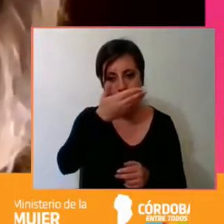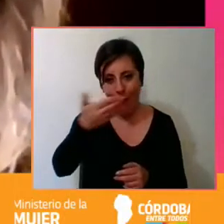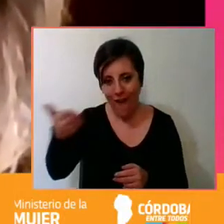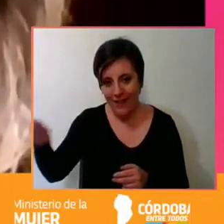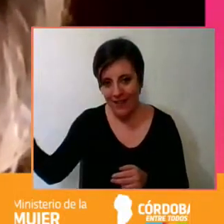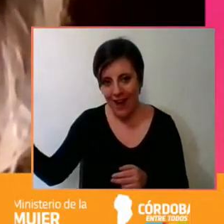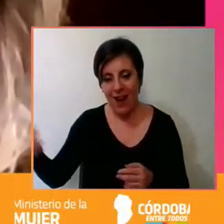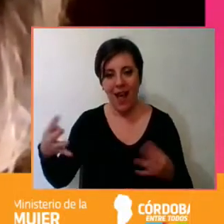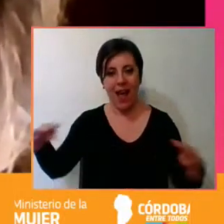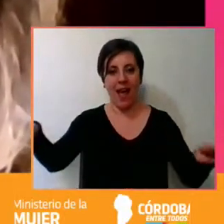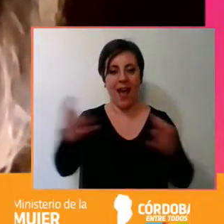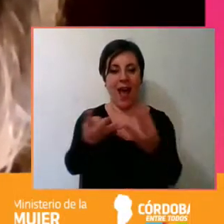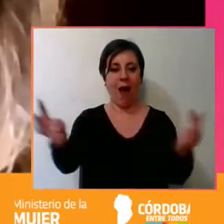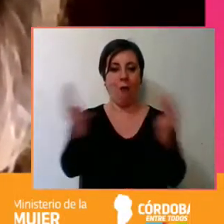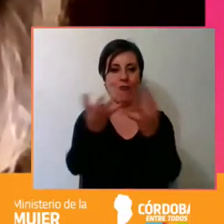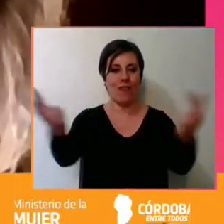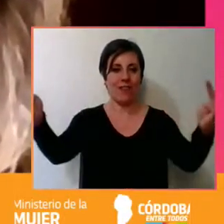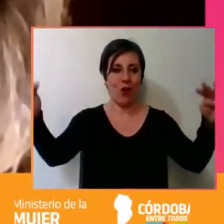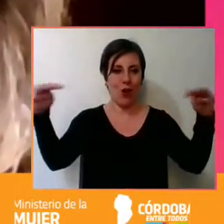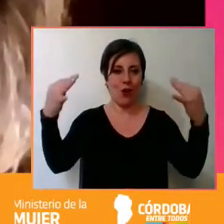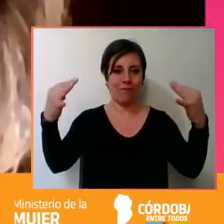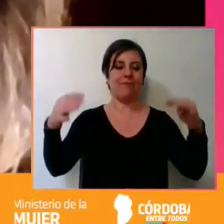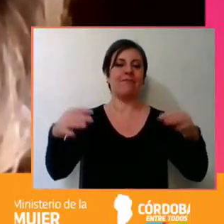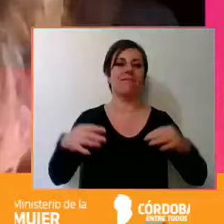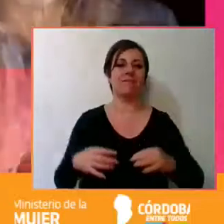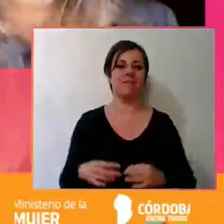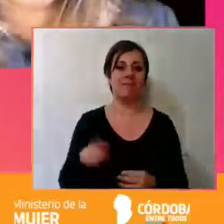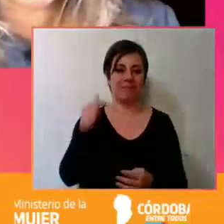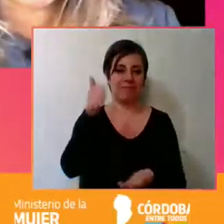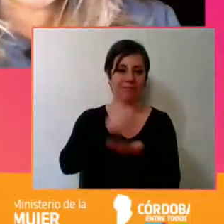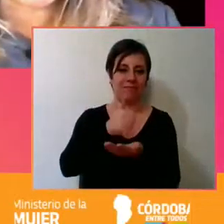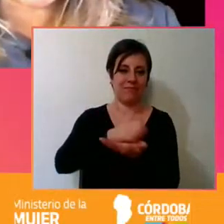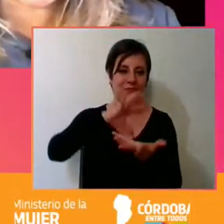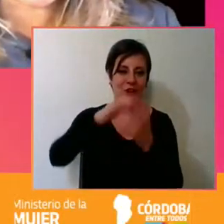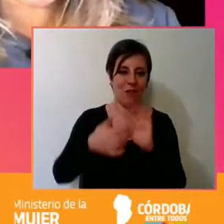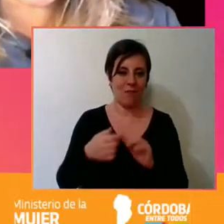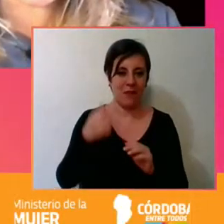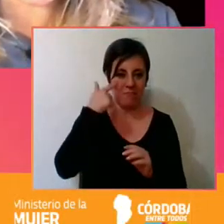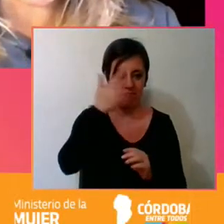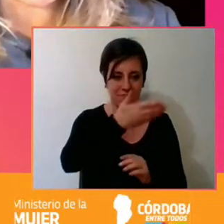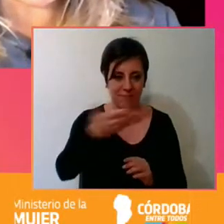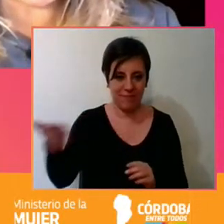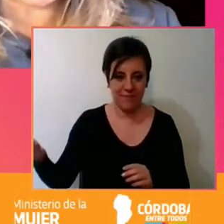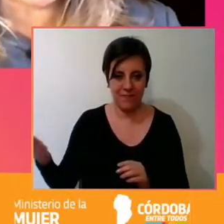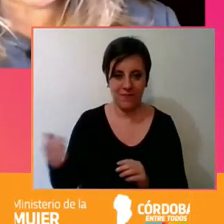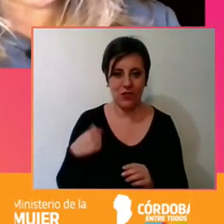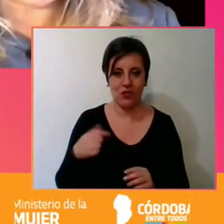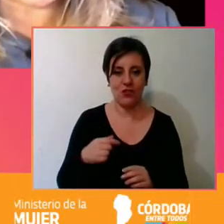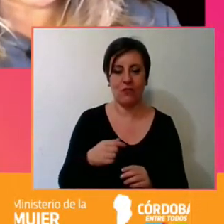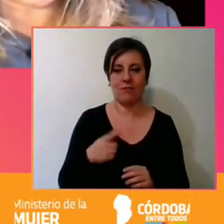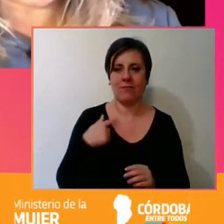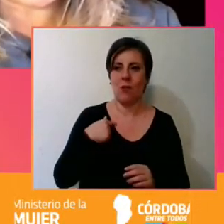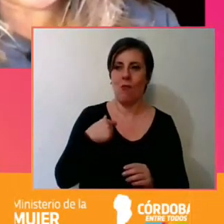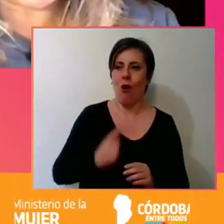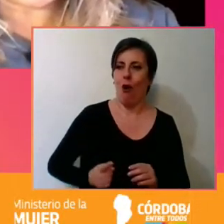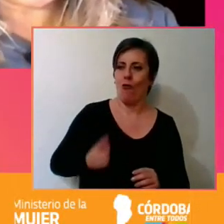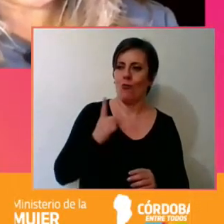auditorio para que estés de alguna manera presente aquí. Hemos tenido el privilegio de tenerte como docente